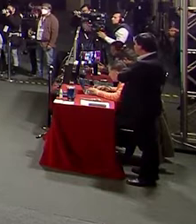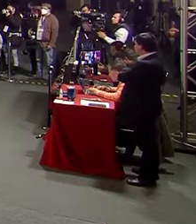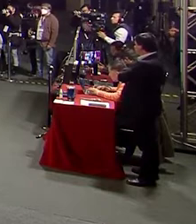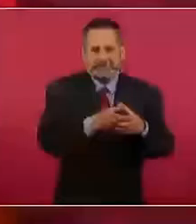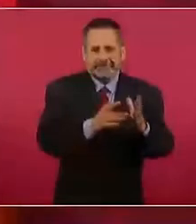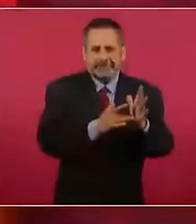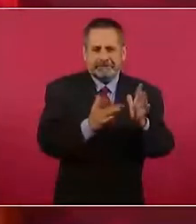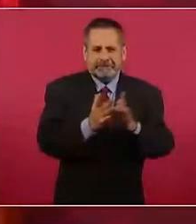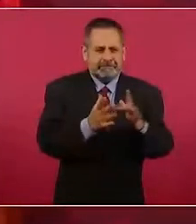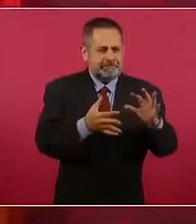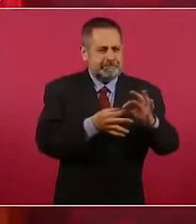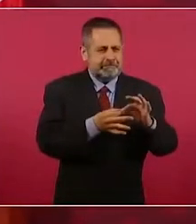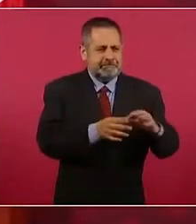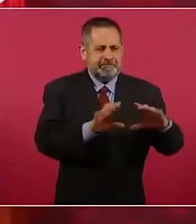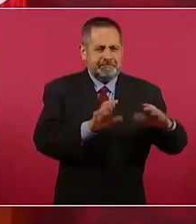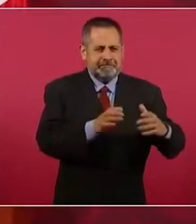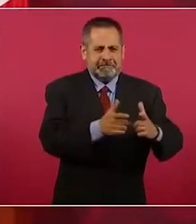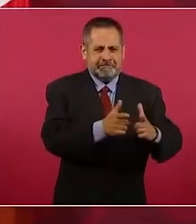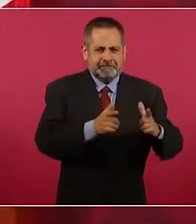estos lamentables hechos